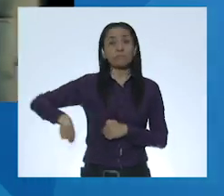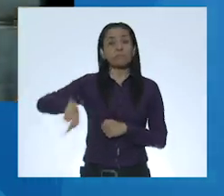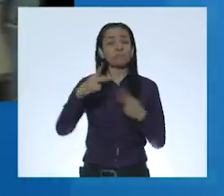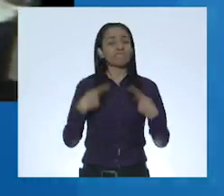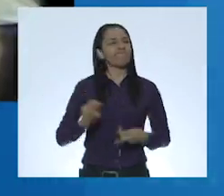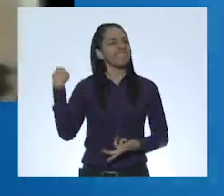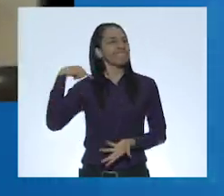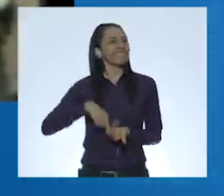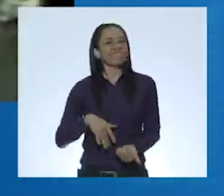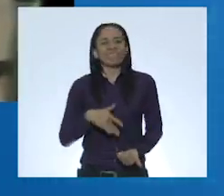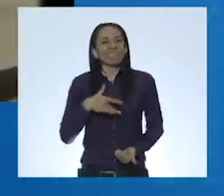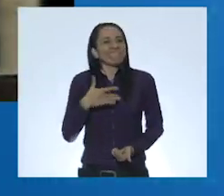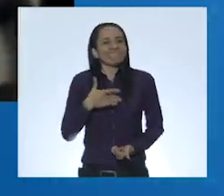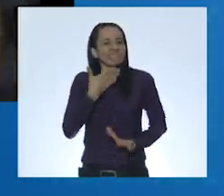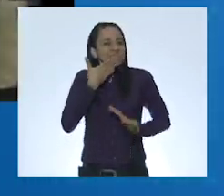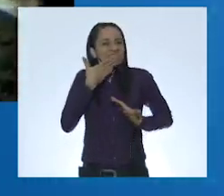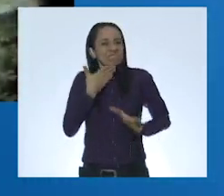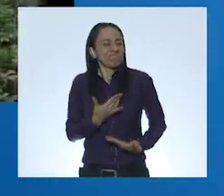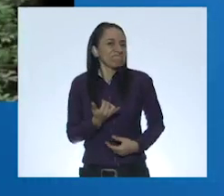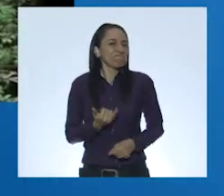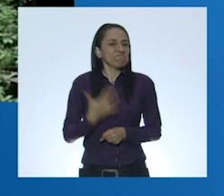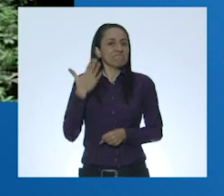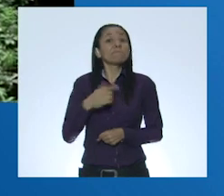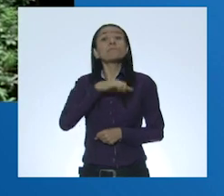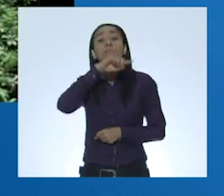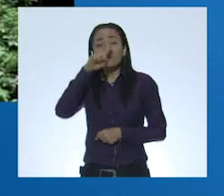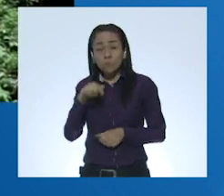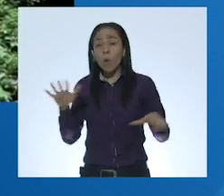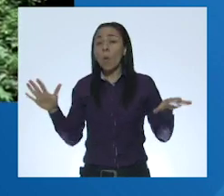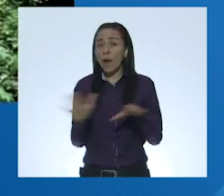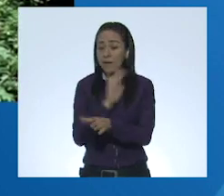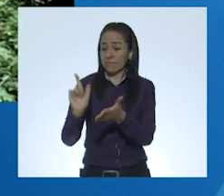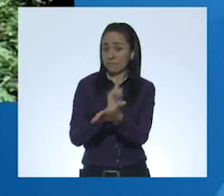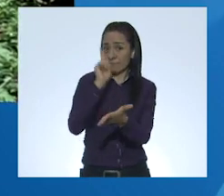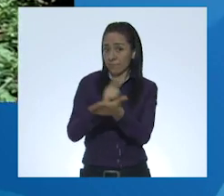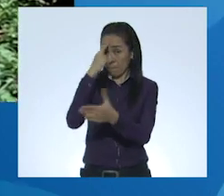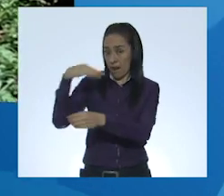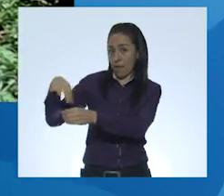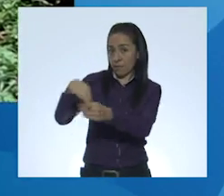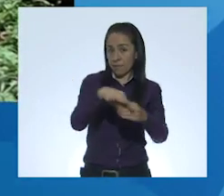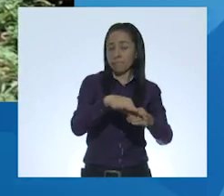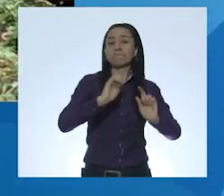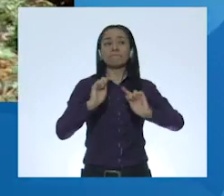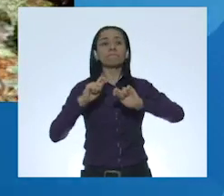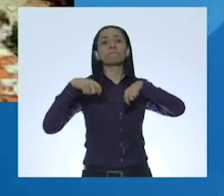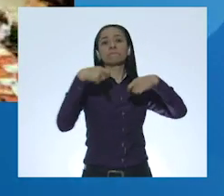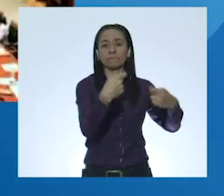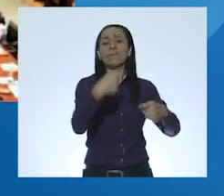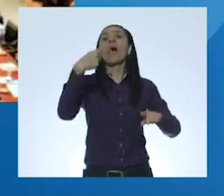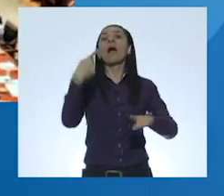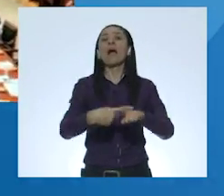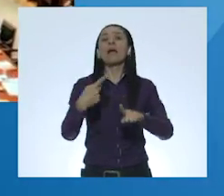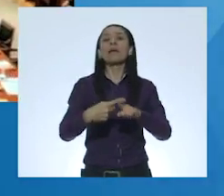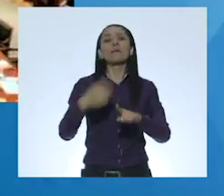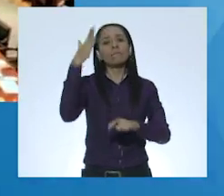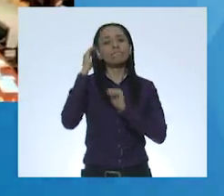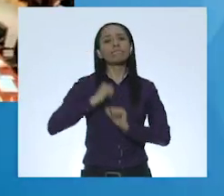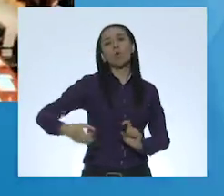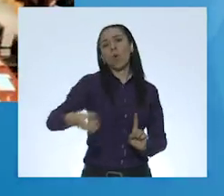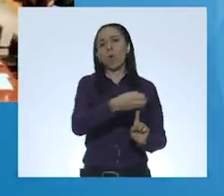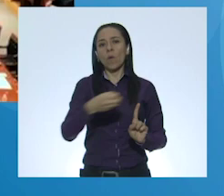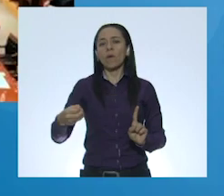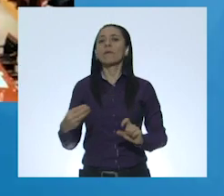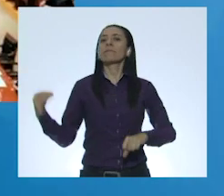poco tiempo se estableció una reforma electoral que puso en manos ciudadanas la organización de las elecciones al crearse el